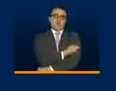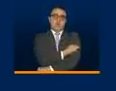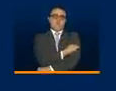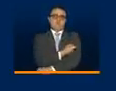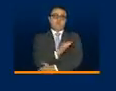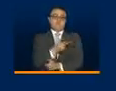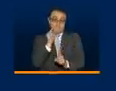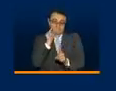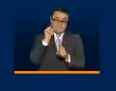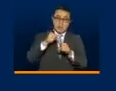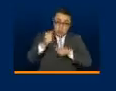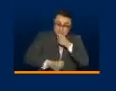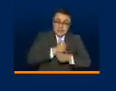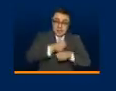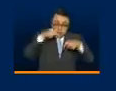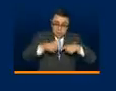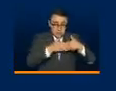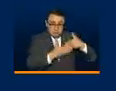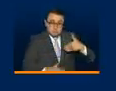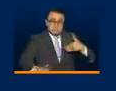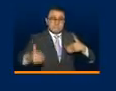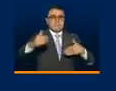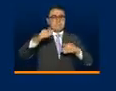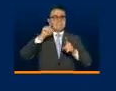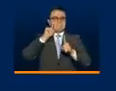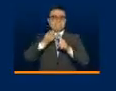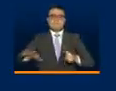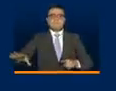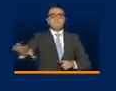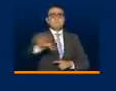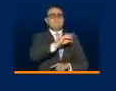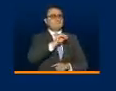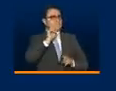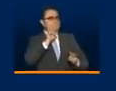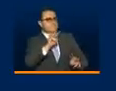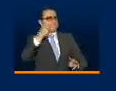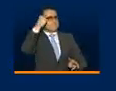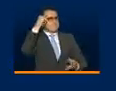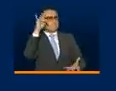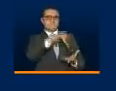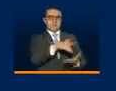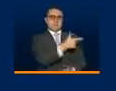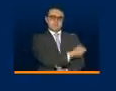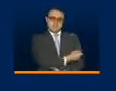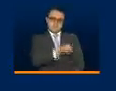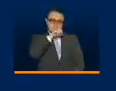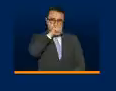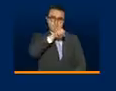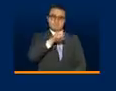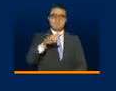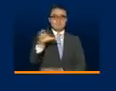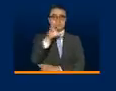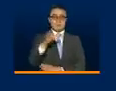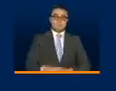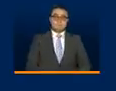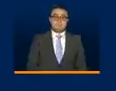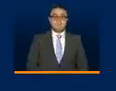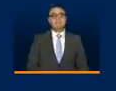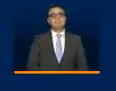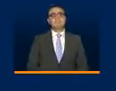queremos que toda la sociedad haga de este ejercicio un propósito de país. Muchísimas gracias, doctor Yarbas, y también